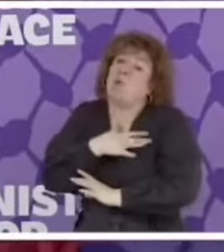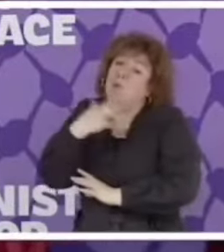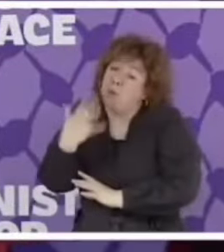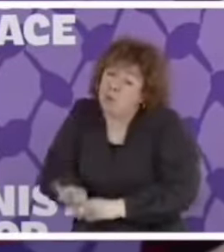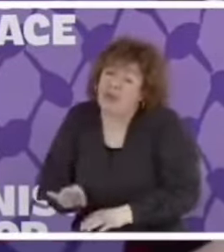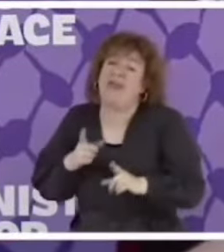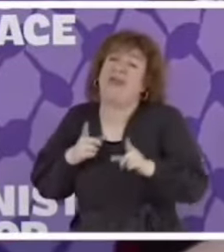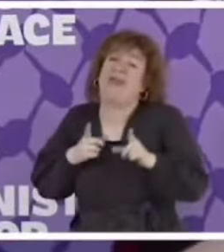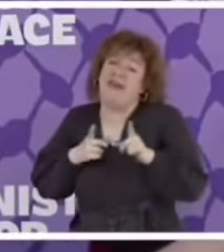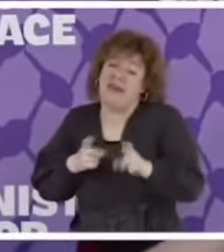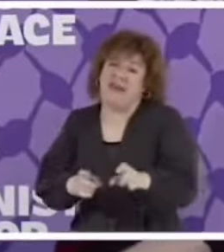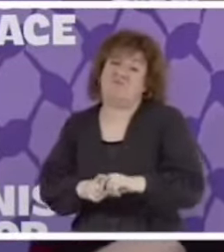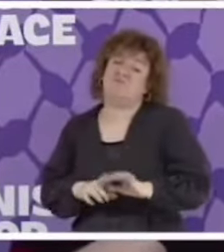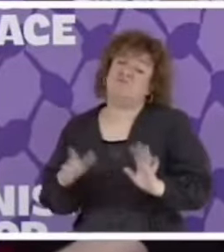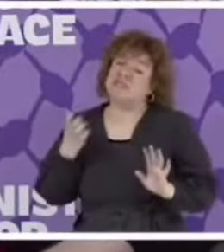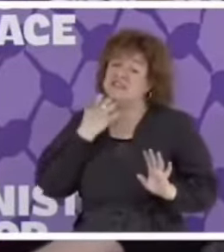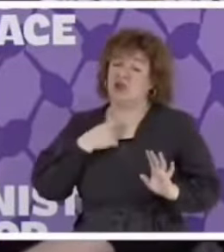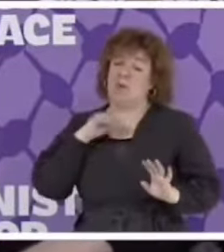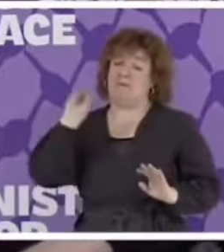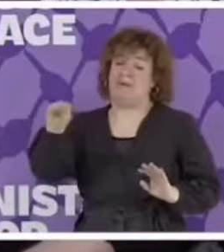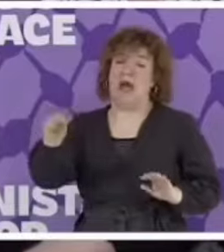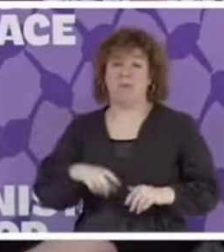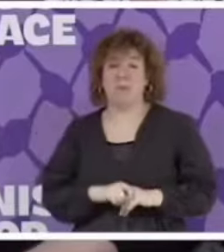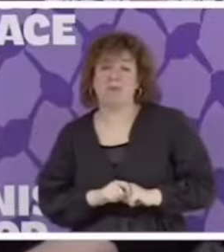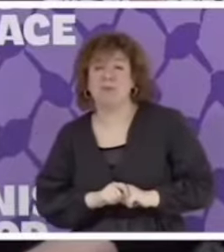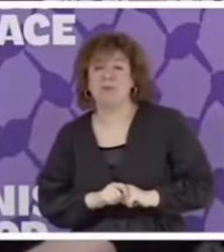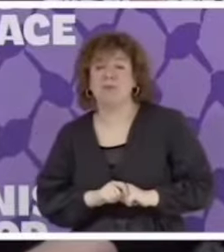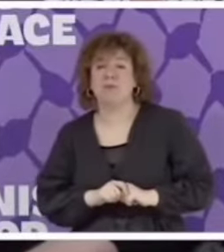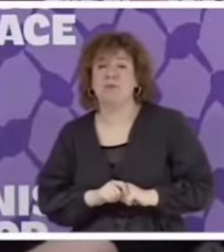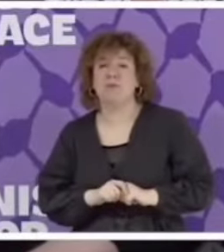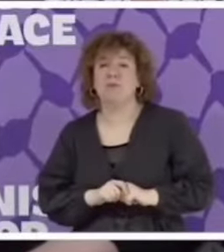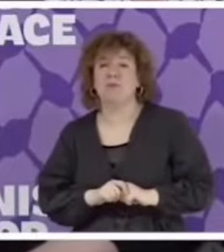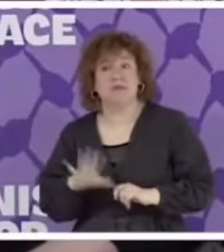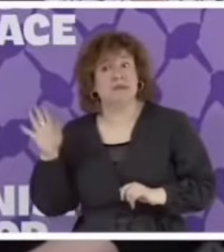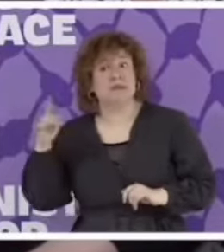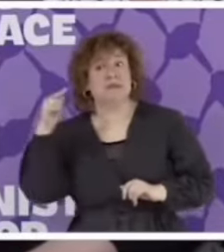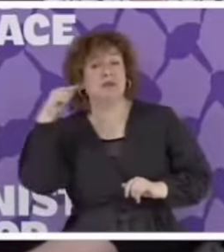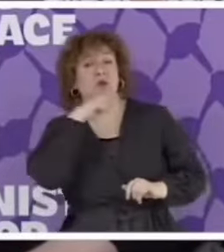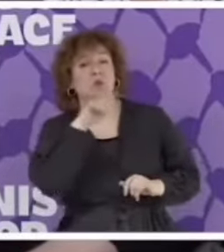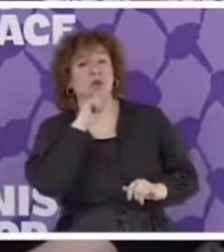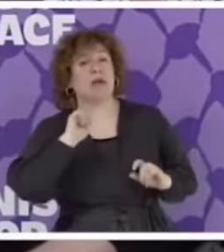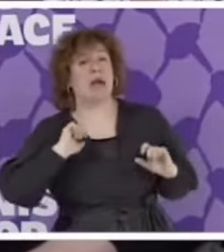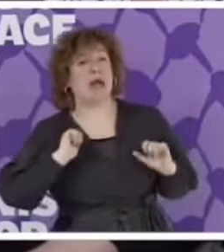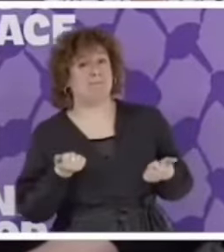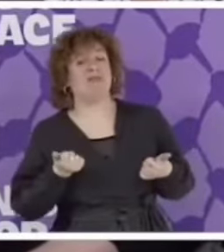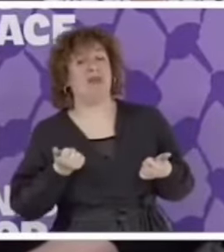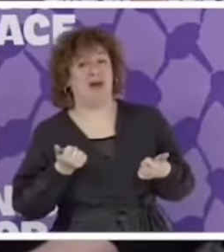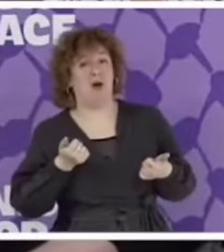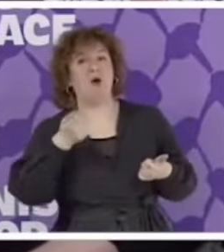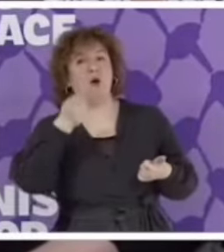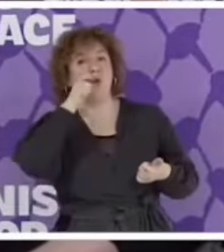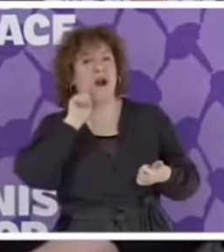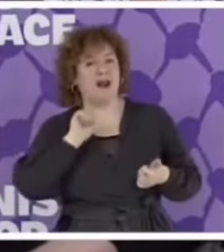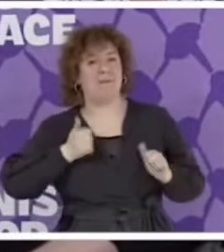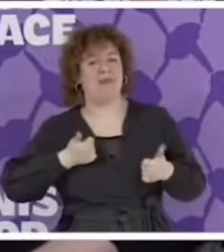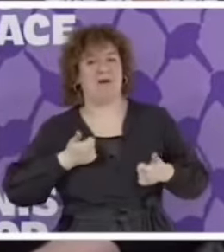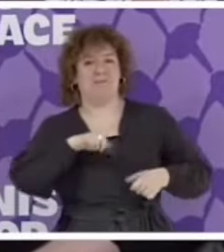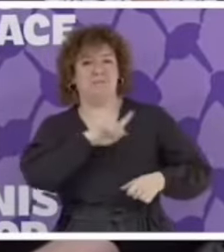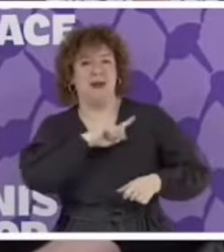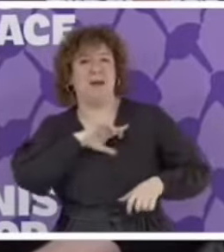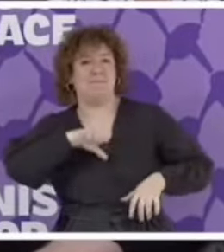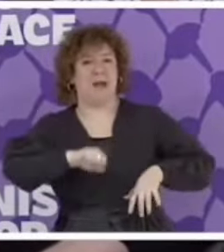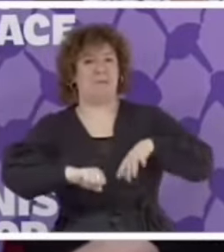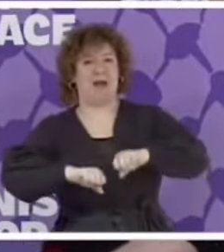guerra cuando a mí me lo parezca, si realmente Rusia va imponiendo su supremacía militar